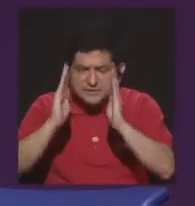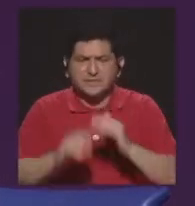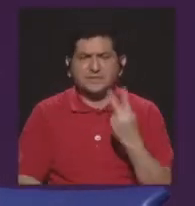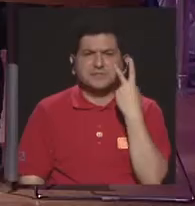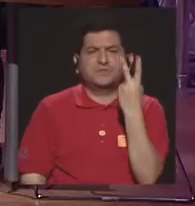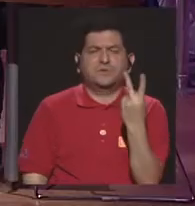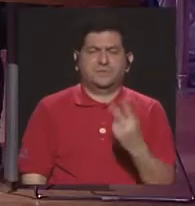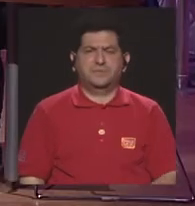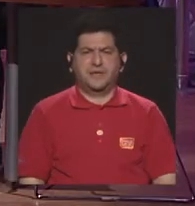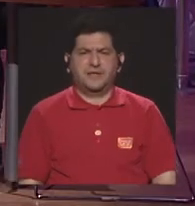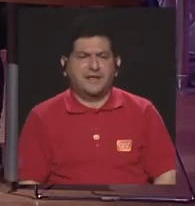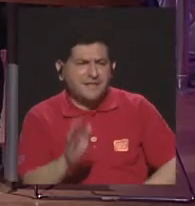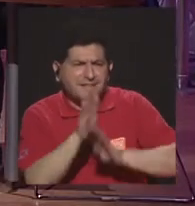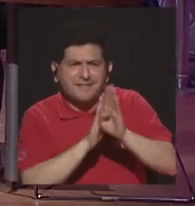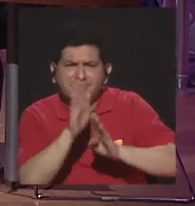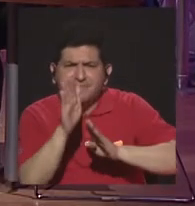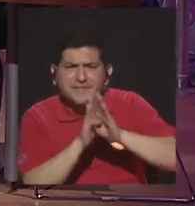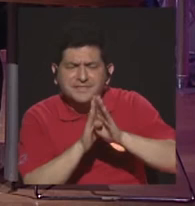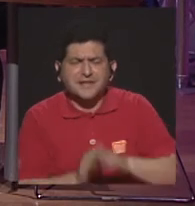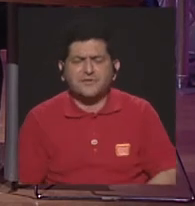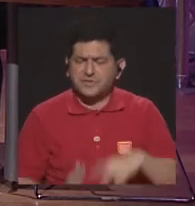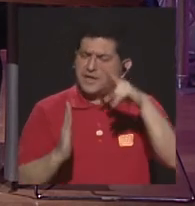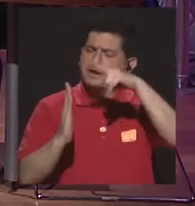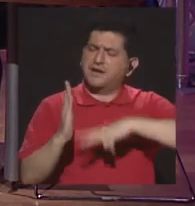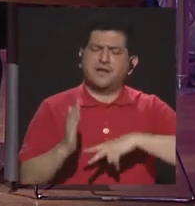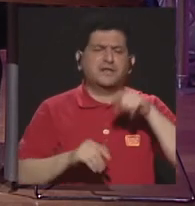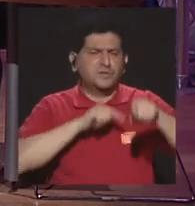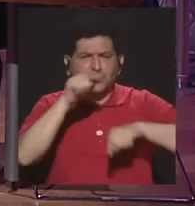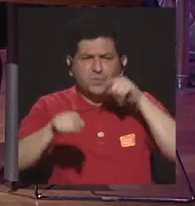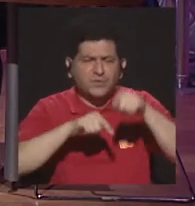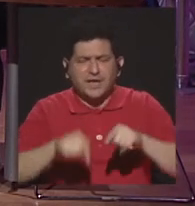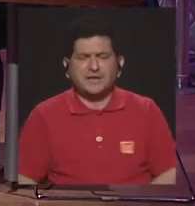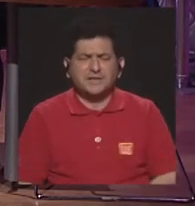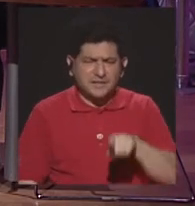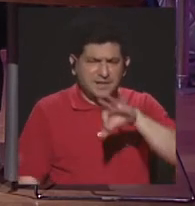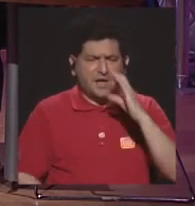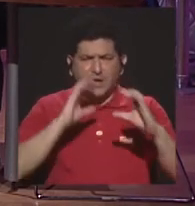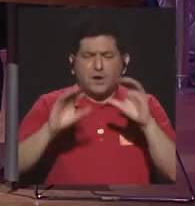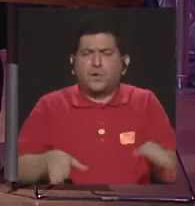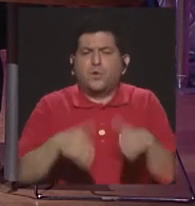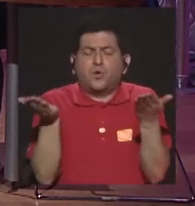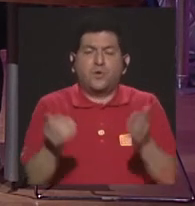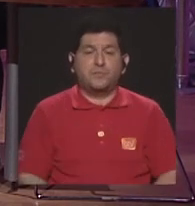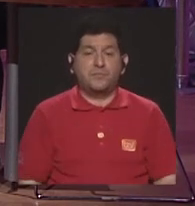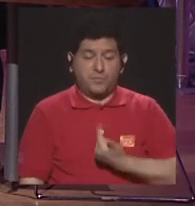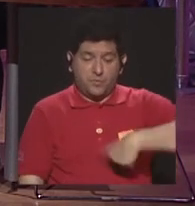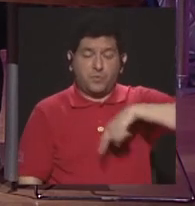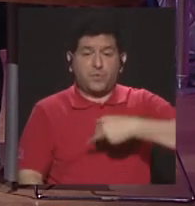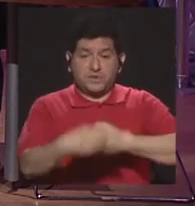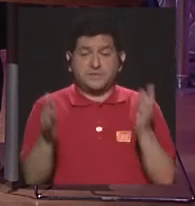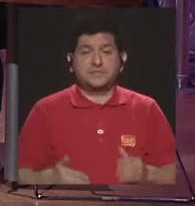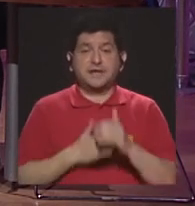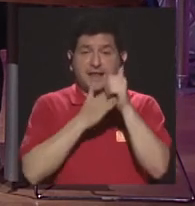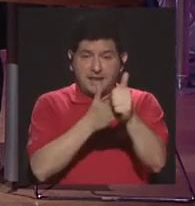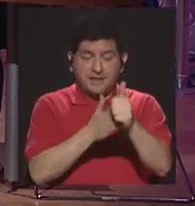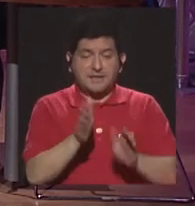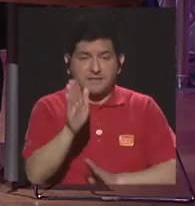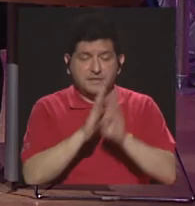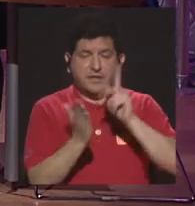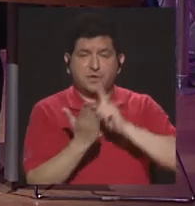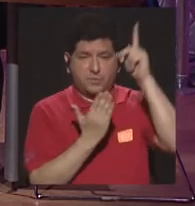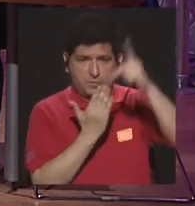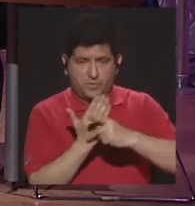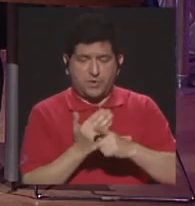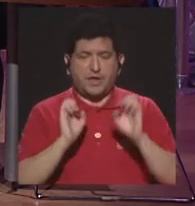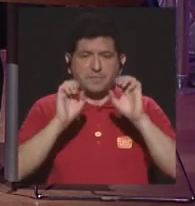para desarrollar una lectura crítica de los medios en las audiencias? Nuestra región es pionera en el desarrollo de programas de